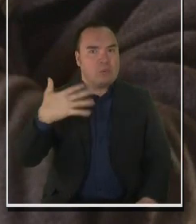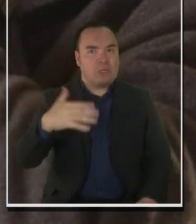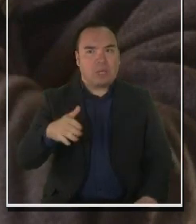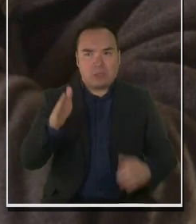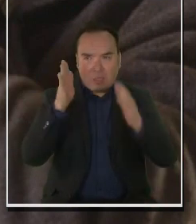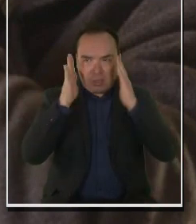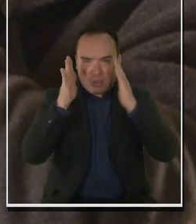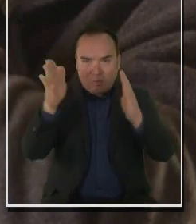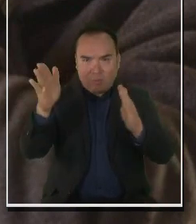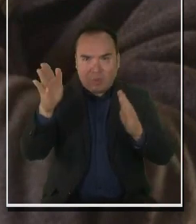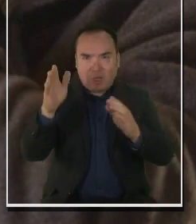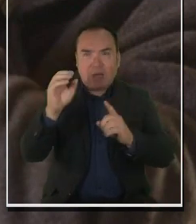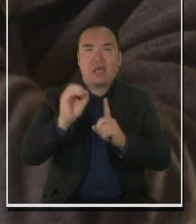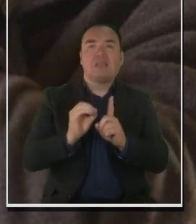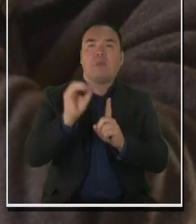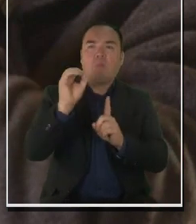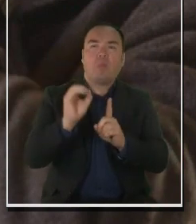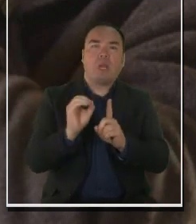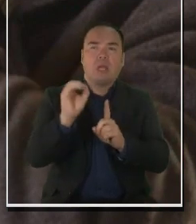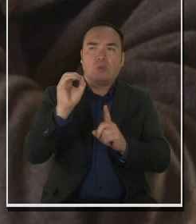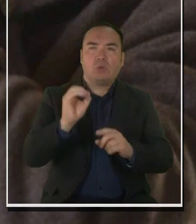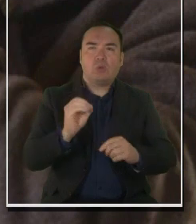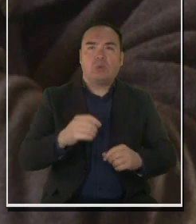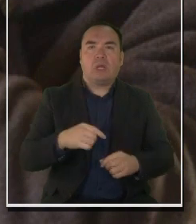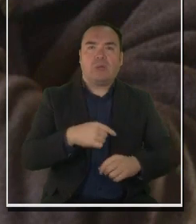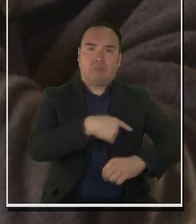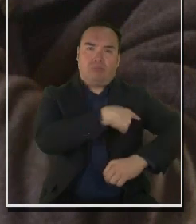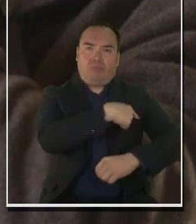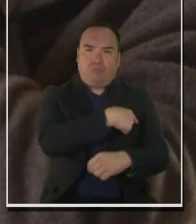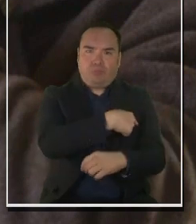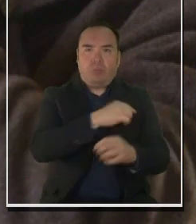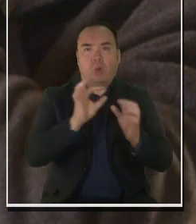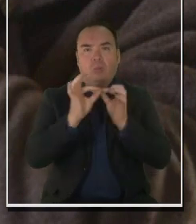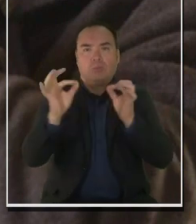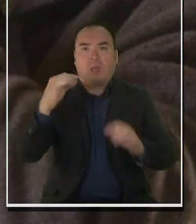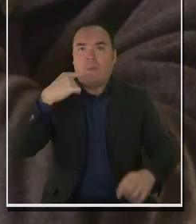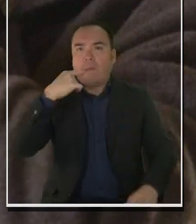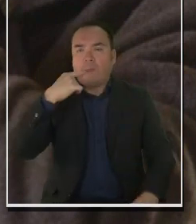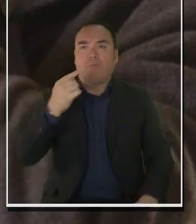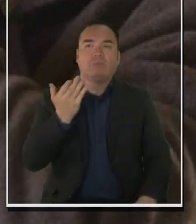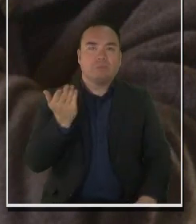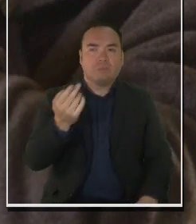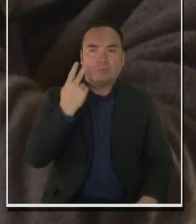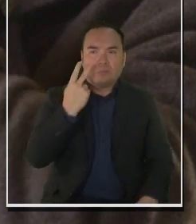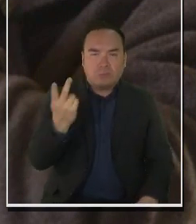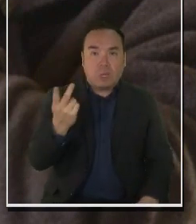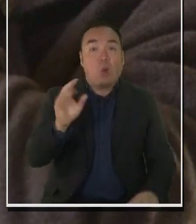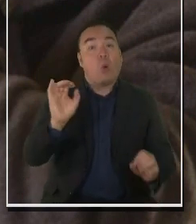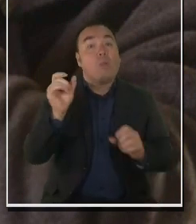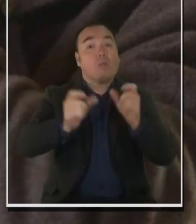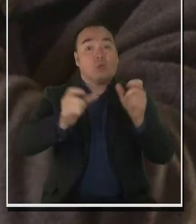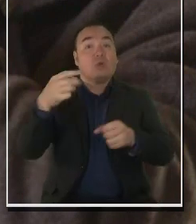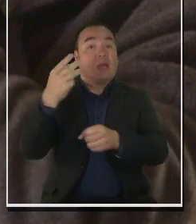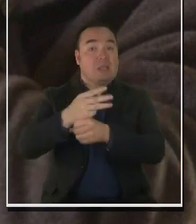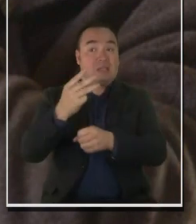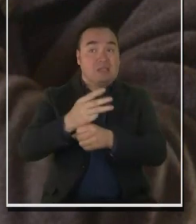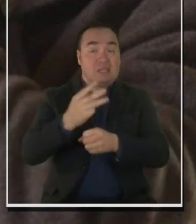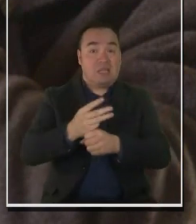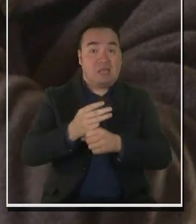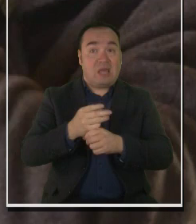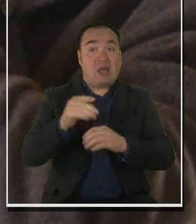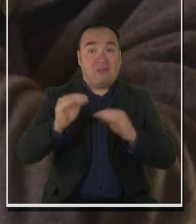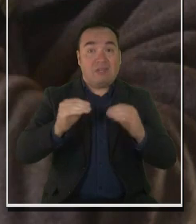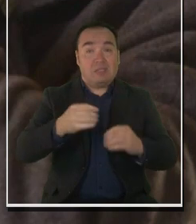la temperatura, aunque muchos mayores de 65 años no necesariamente les sube la temperatura cuando